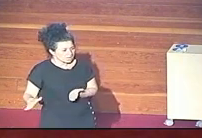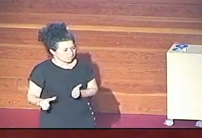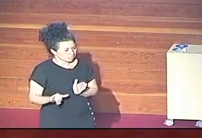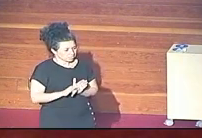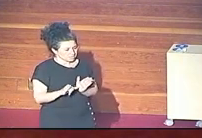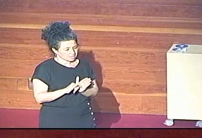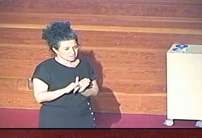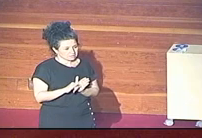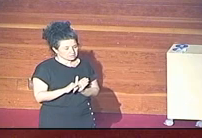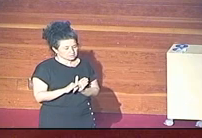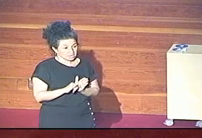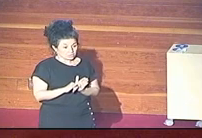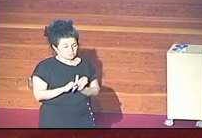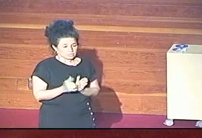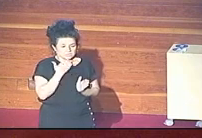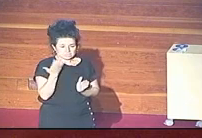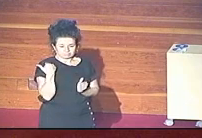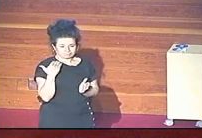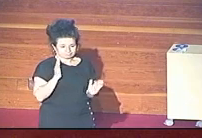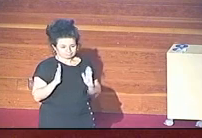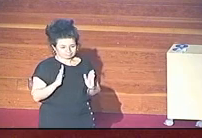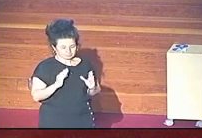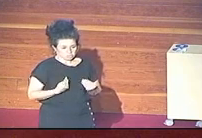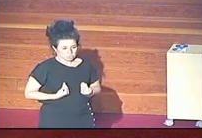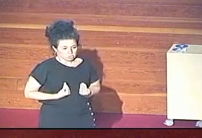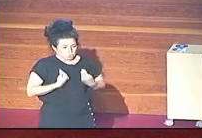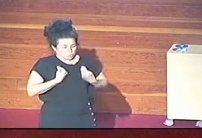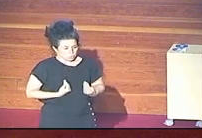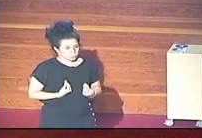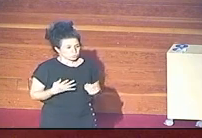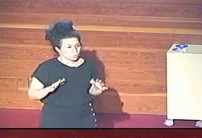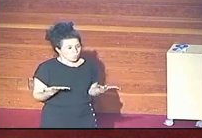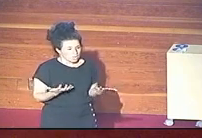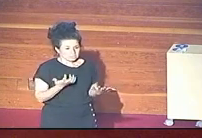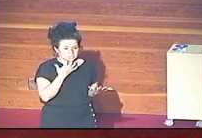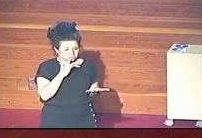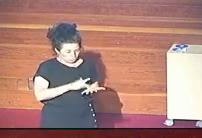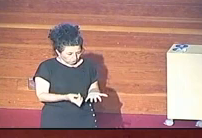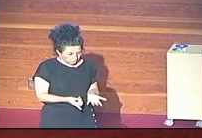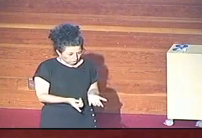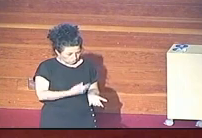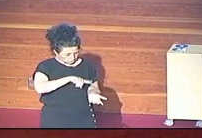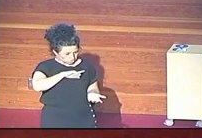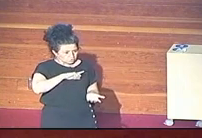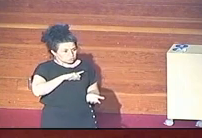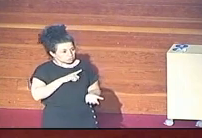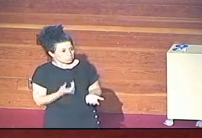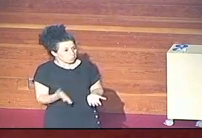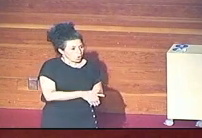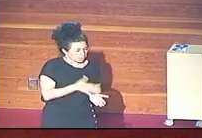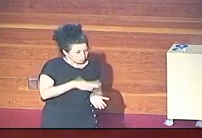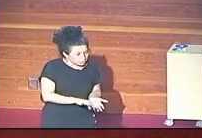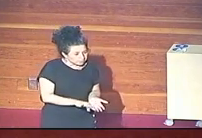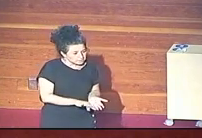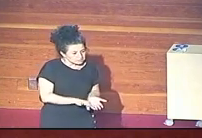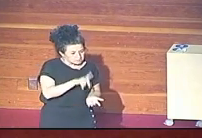si algo nos asustó era qué bueno que nos pudieran pasar a nosotros que nos pudiéramos morir y que y que